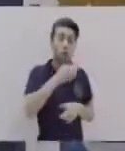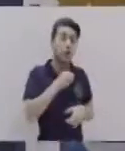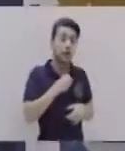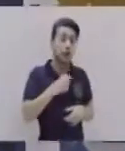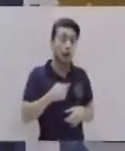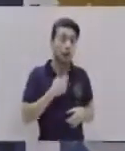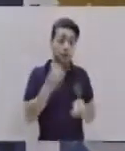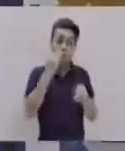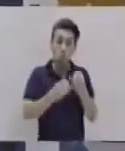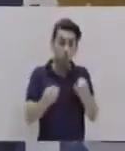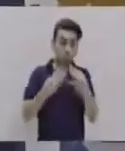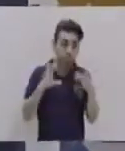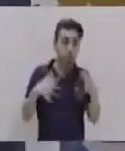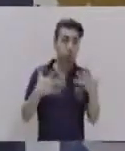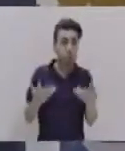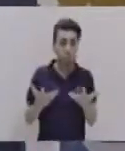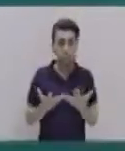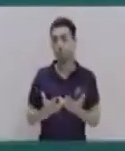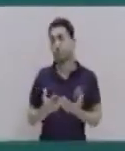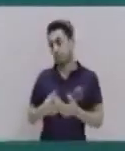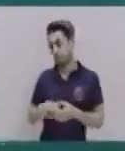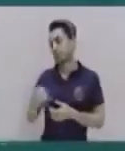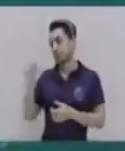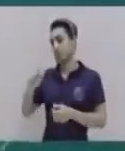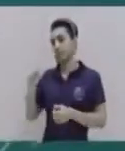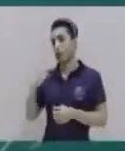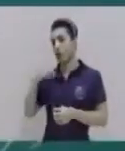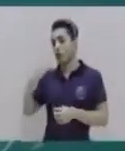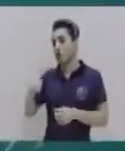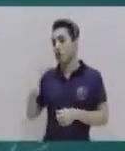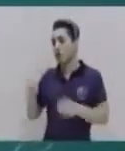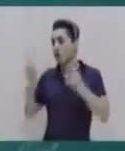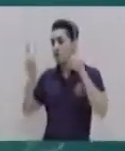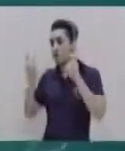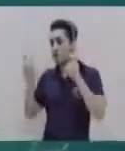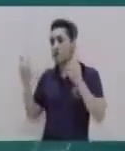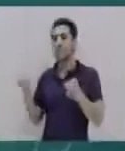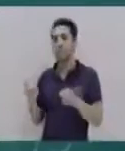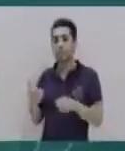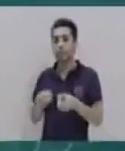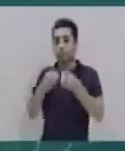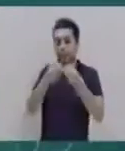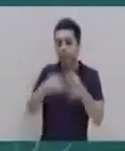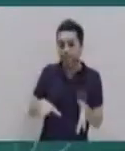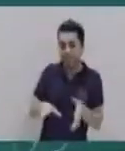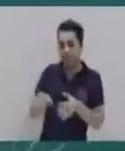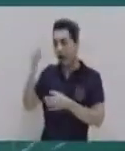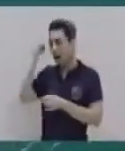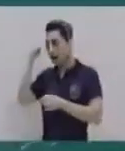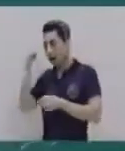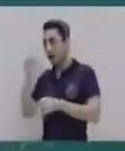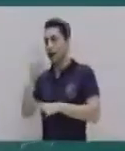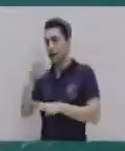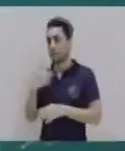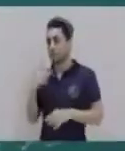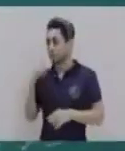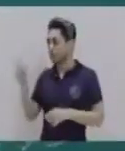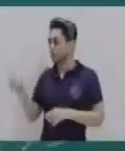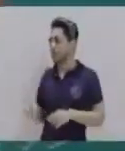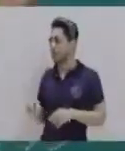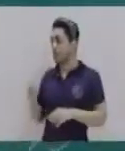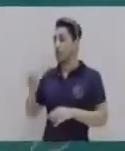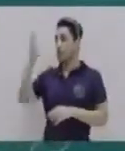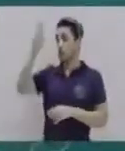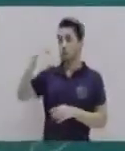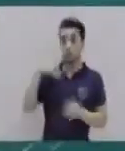recomendación para nosotros? Claro que sí. Hoy hablamos con respecto a las pérdidas y ganancias. Solo quiero decirte algo. Cuando Dios está con